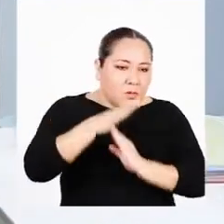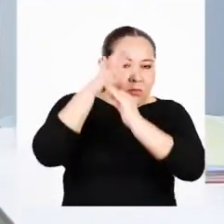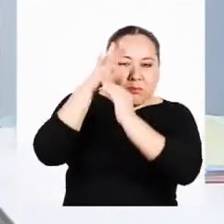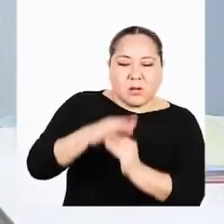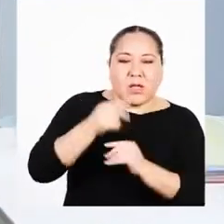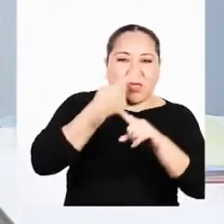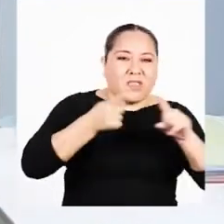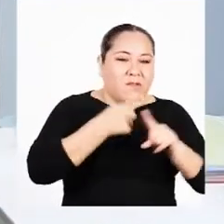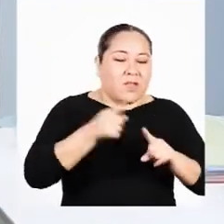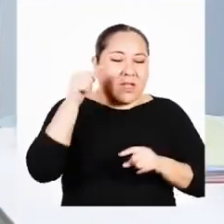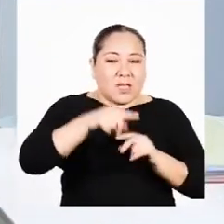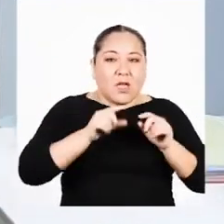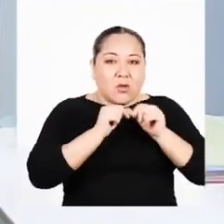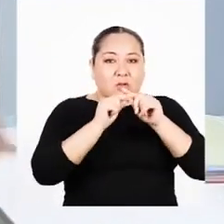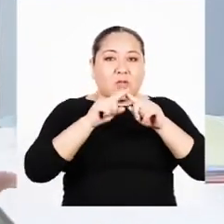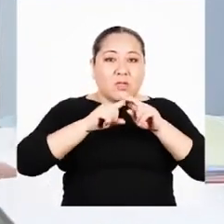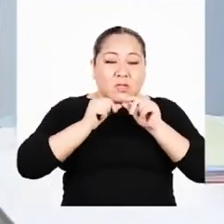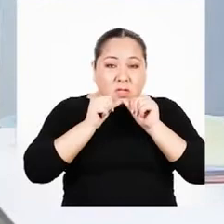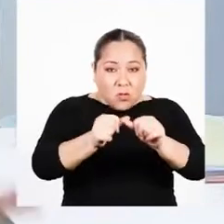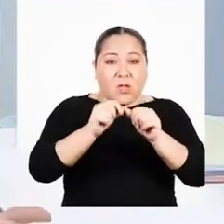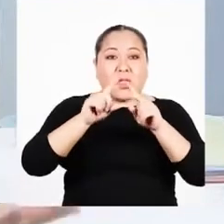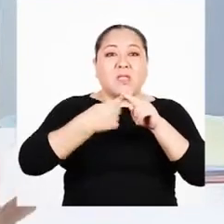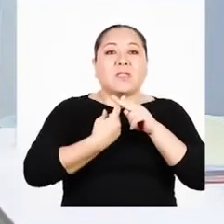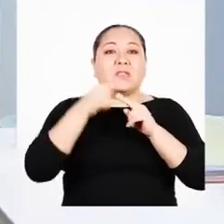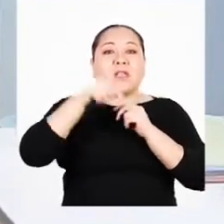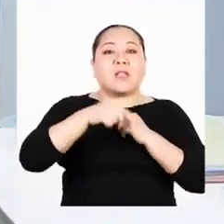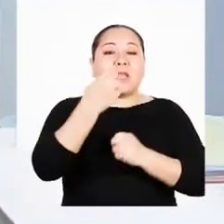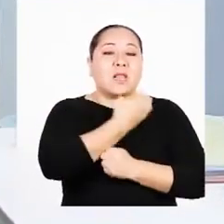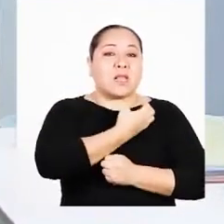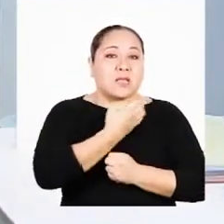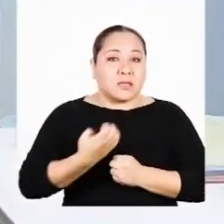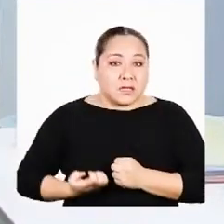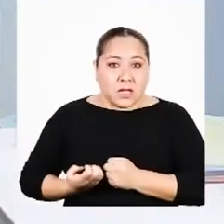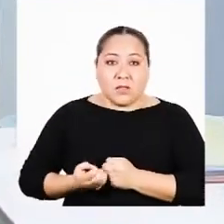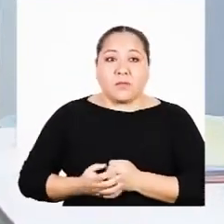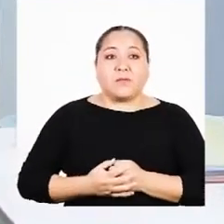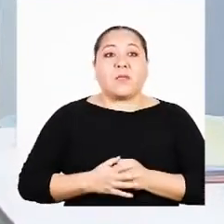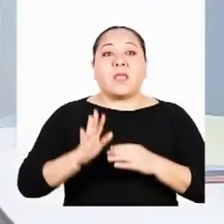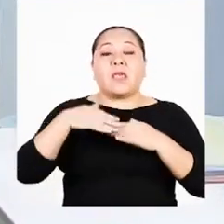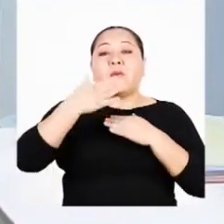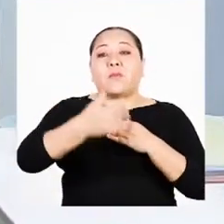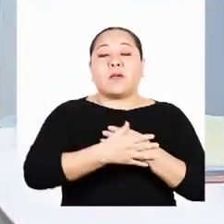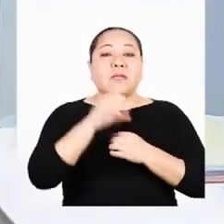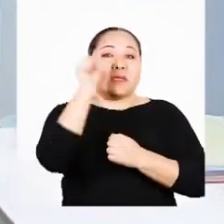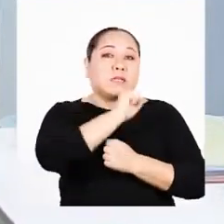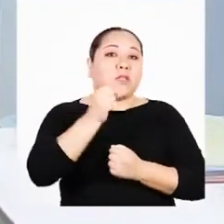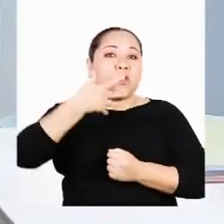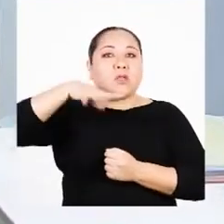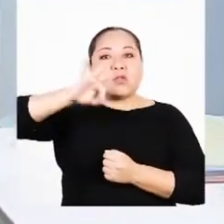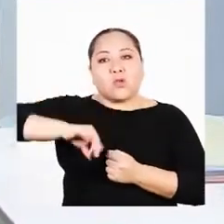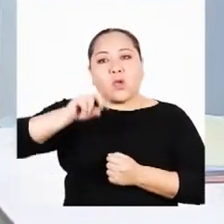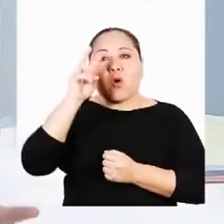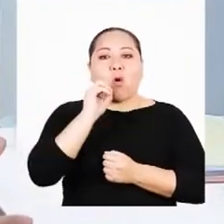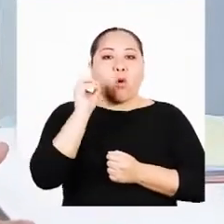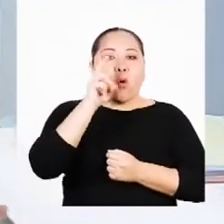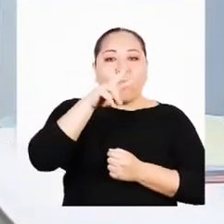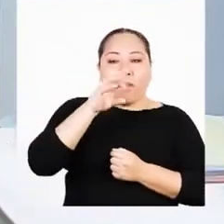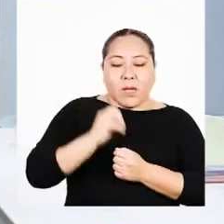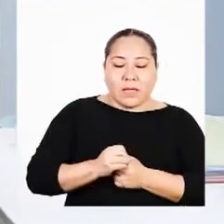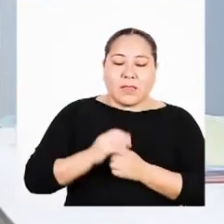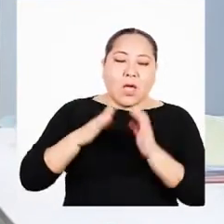marcadas desigualdades que permanecieron a inicios de la República. Pero luego, en los gobiernos del siglo XIX y